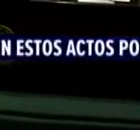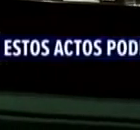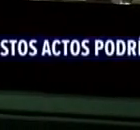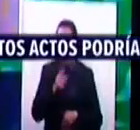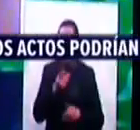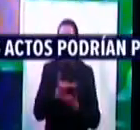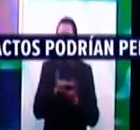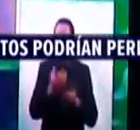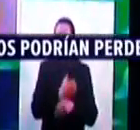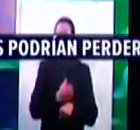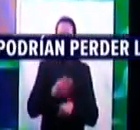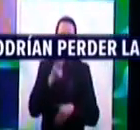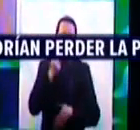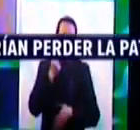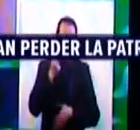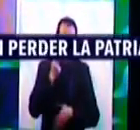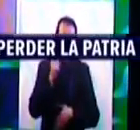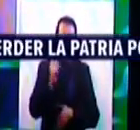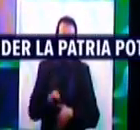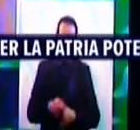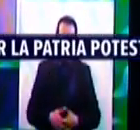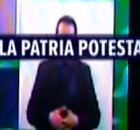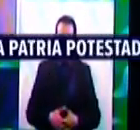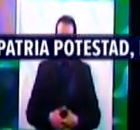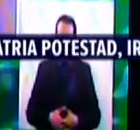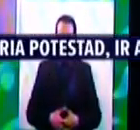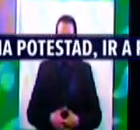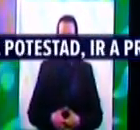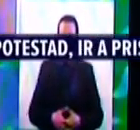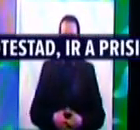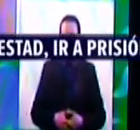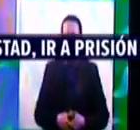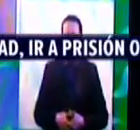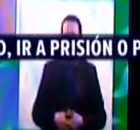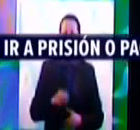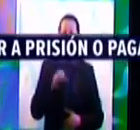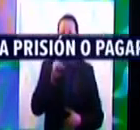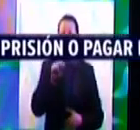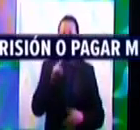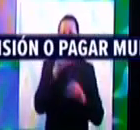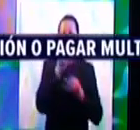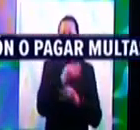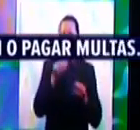incurran en estos actos podrían perder la patria potestad e ir a prisión o pagar multas.